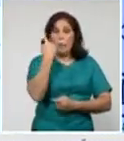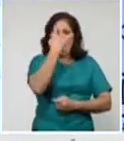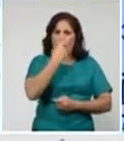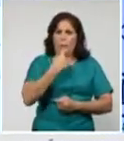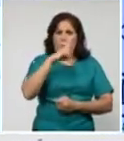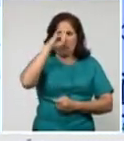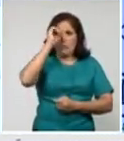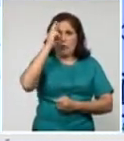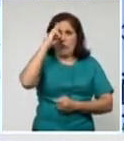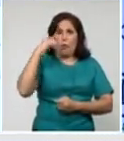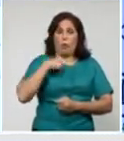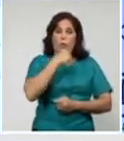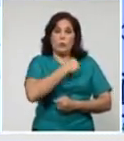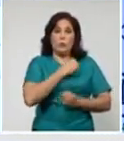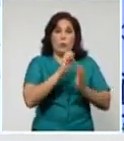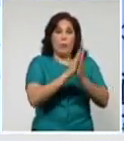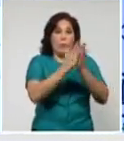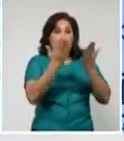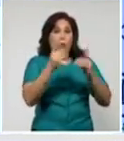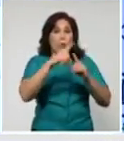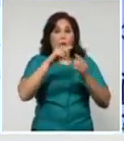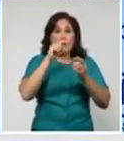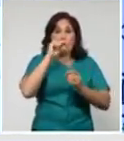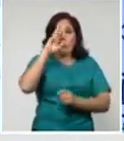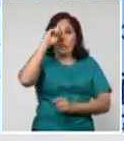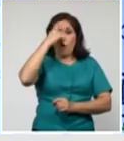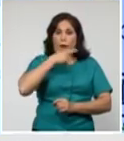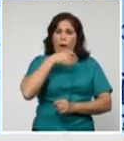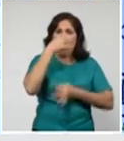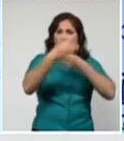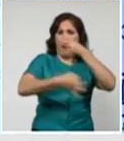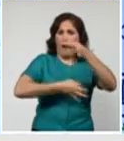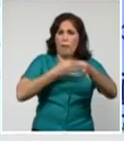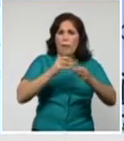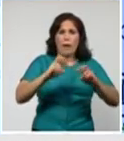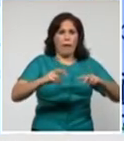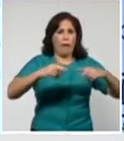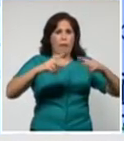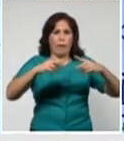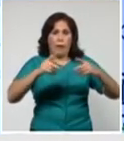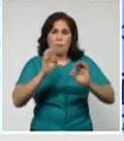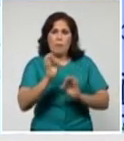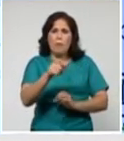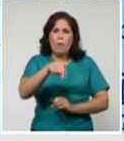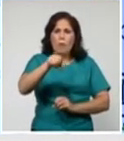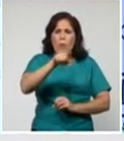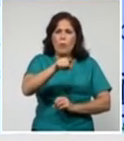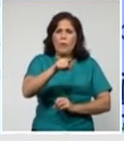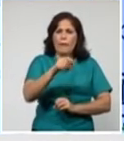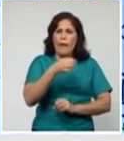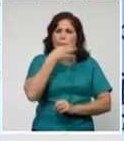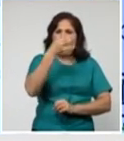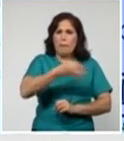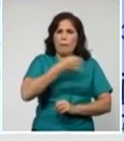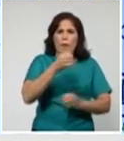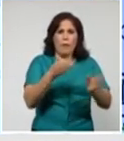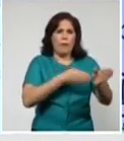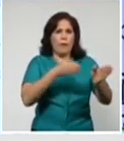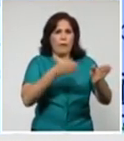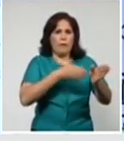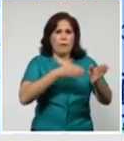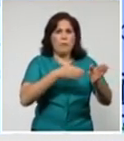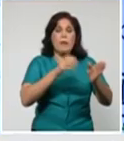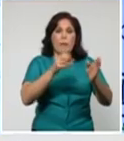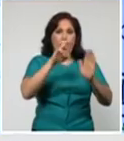doctor. Tribuna de La Habana nos comenta lo siguiente. En reiteradas ocasiones usted ha subrayado la indisciplina frente a las